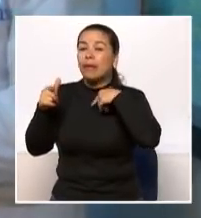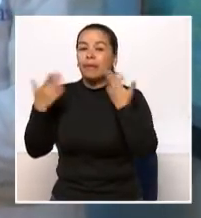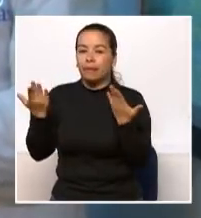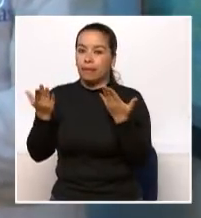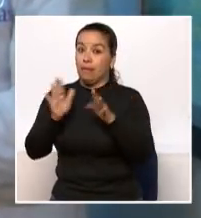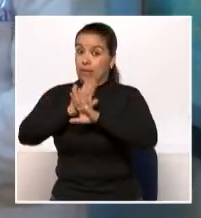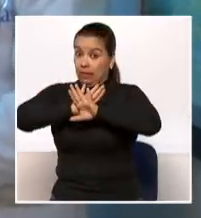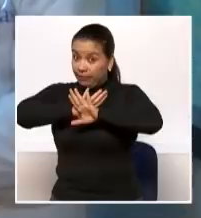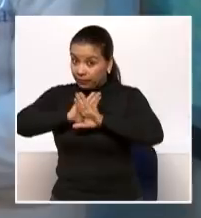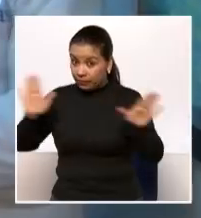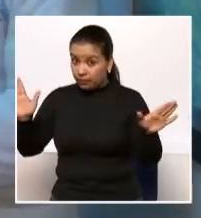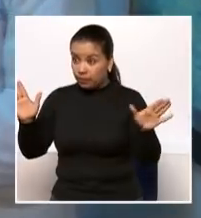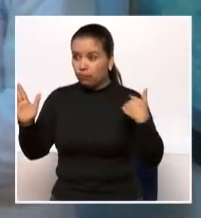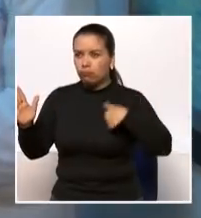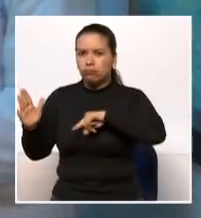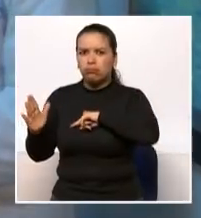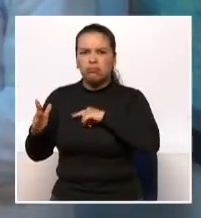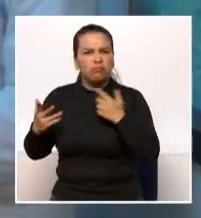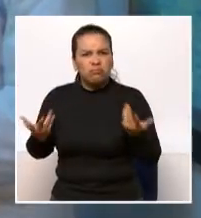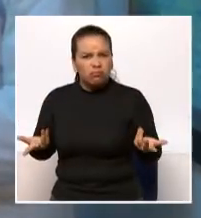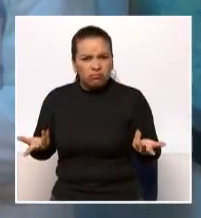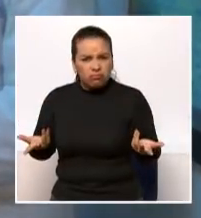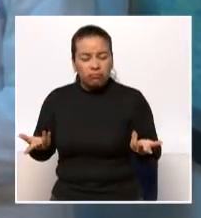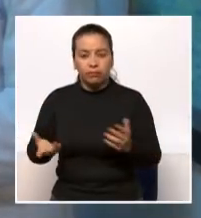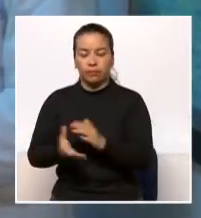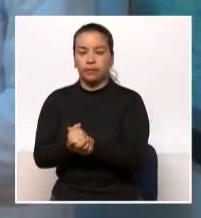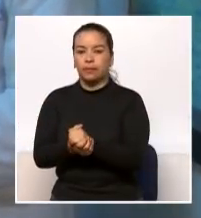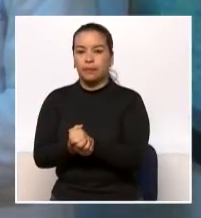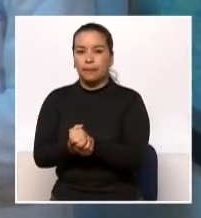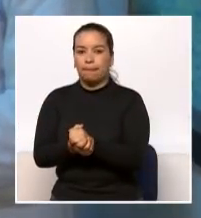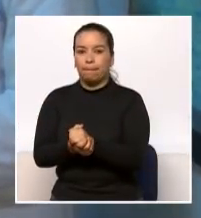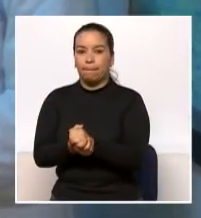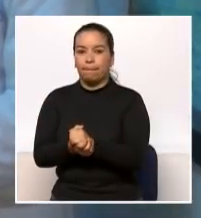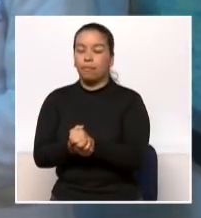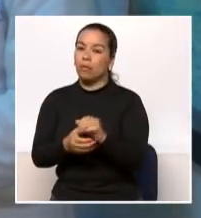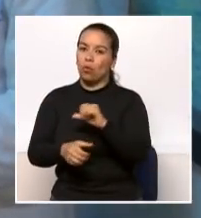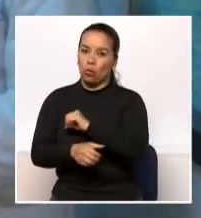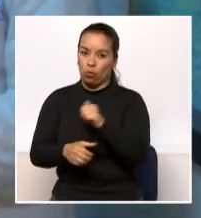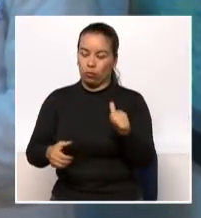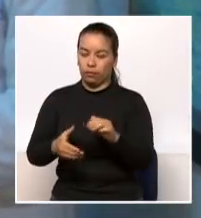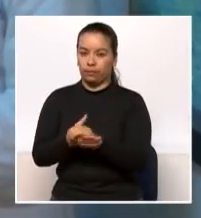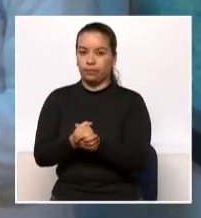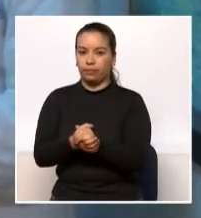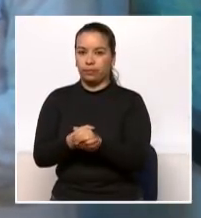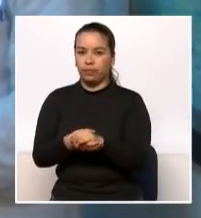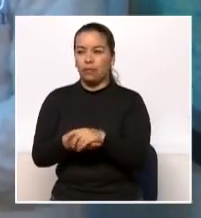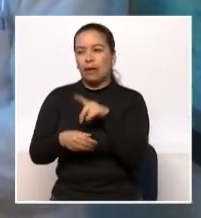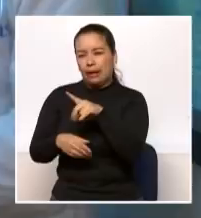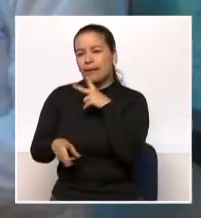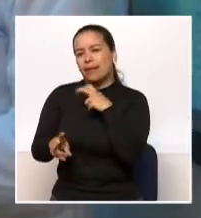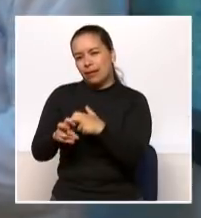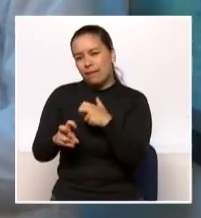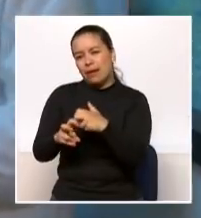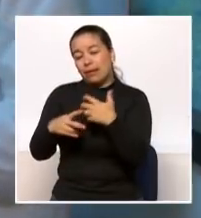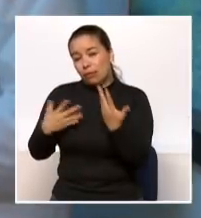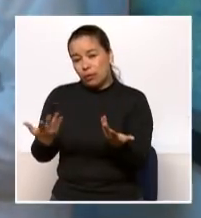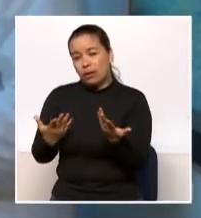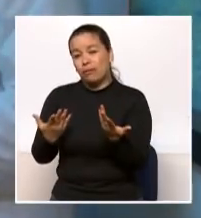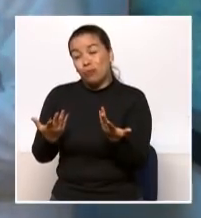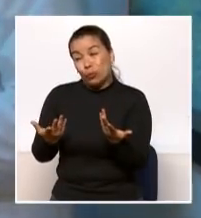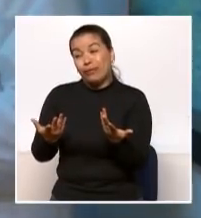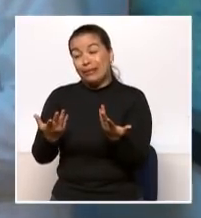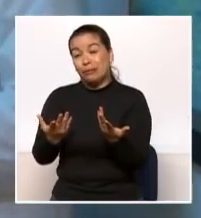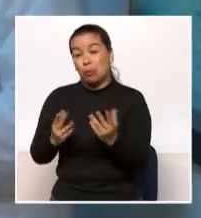de eso, nosotros ¿qué tenemos que ver? El epigastro, que es donde vamos a ver el páncreas, ¿cierto? En él va a ser un poco difícil porque él es gruesito, ¿cierto?